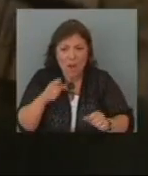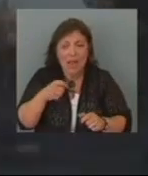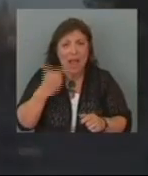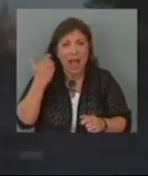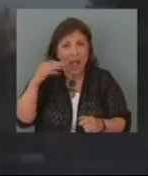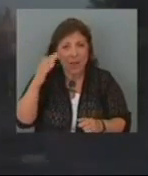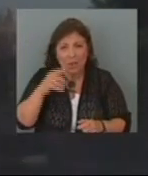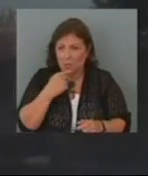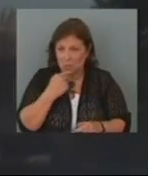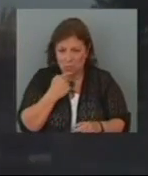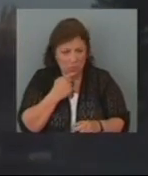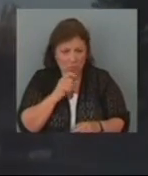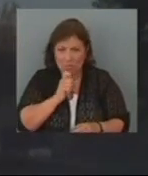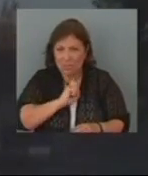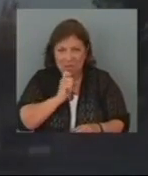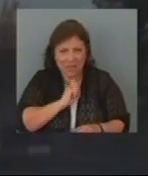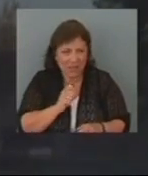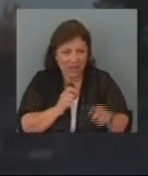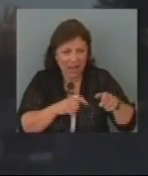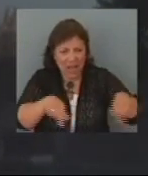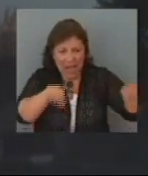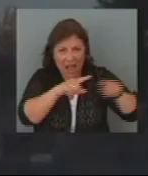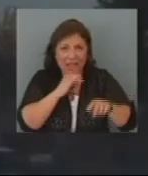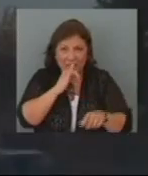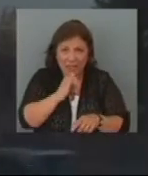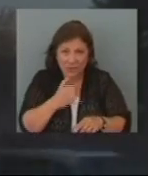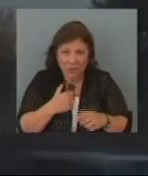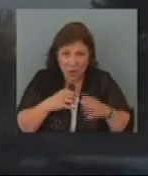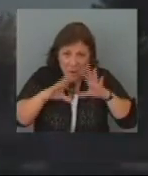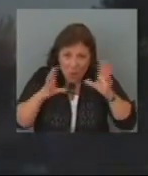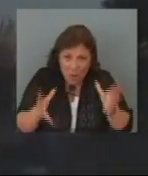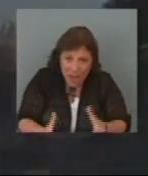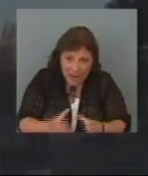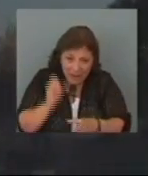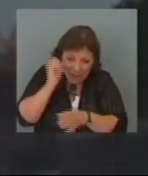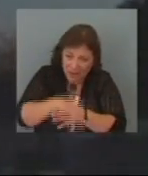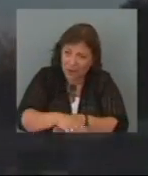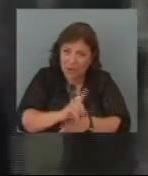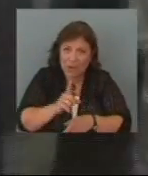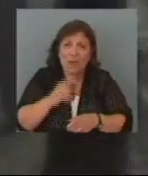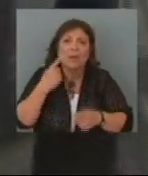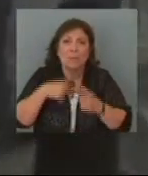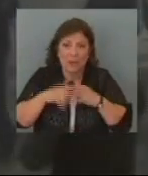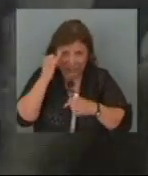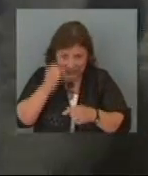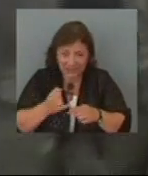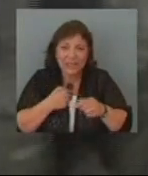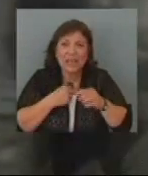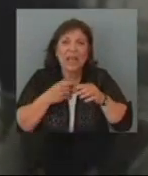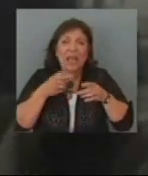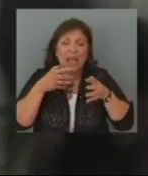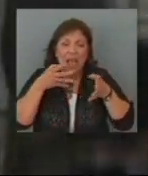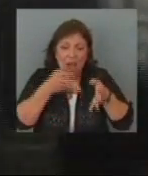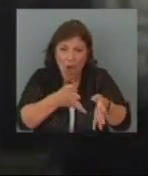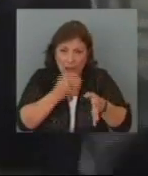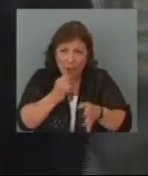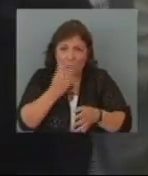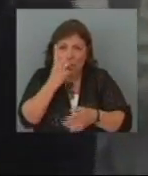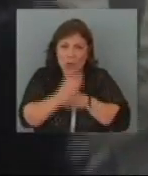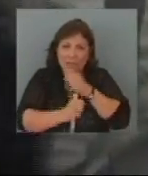sirio negó a la agencia de noticias AFP la utilización de barriles, aunque confirmó el ataque, en el contexto de una guerra